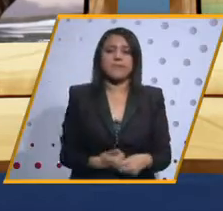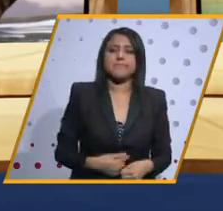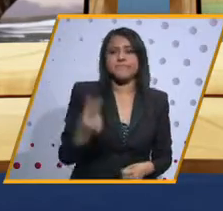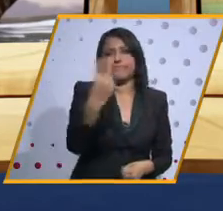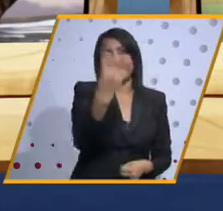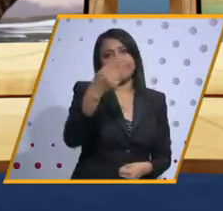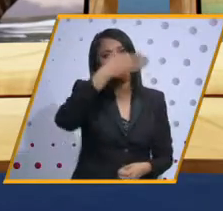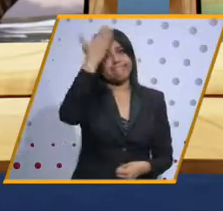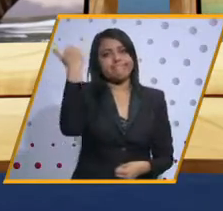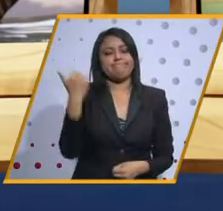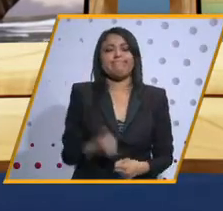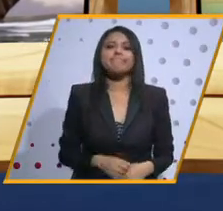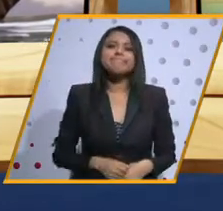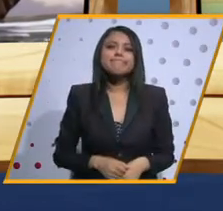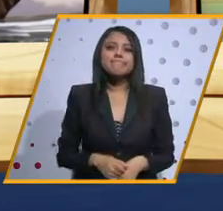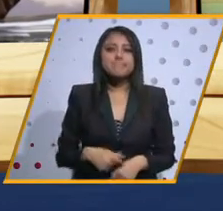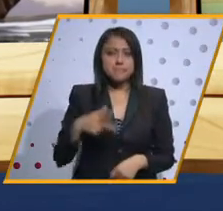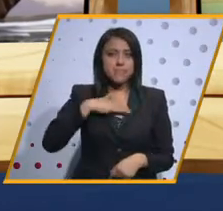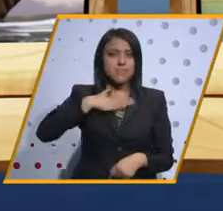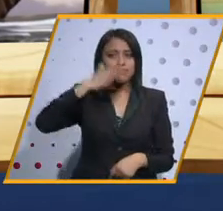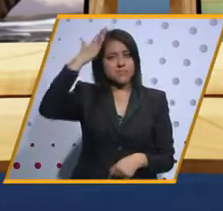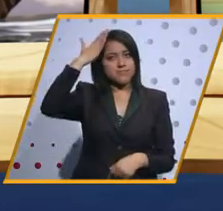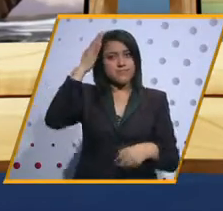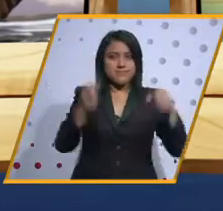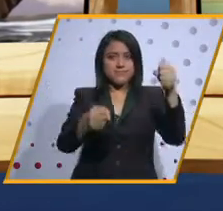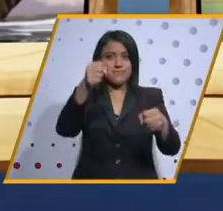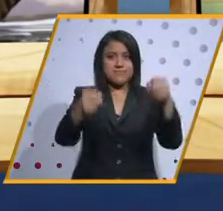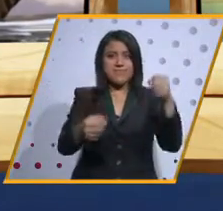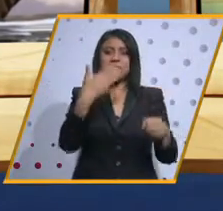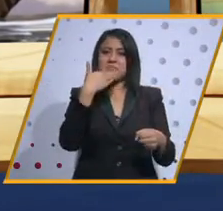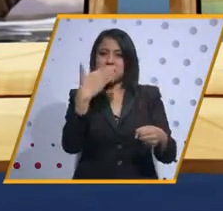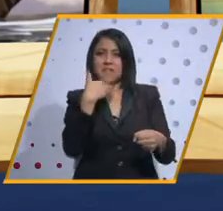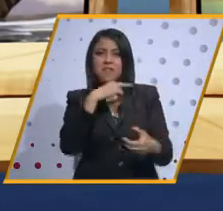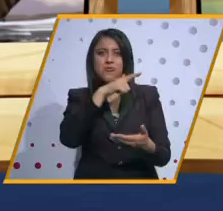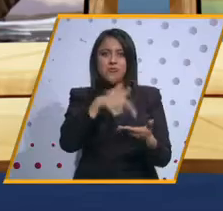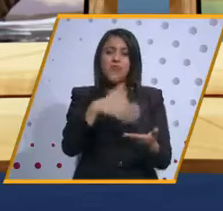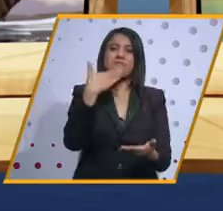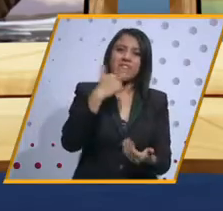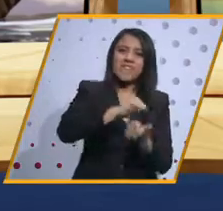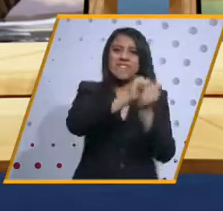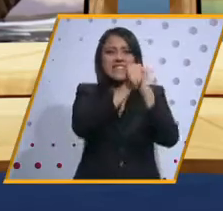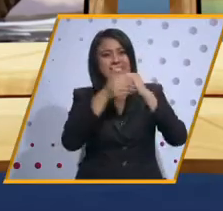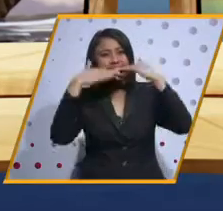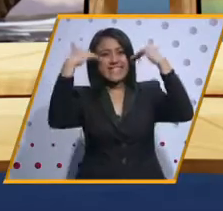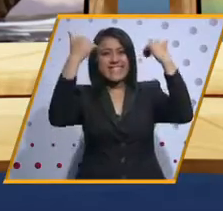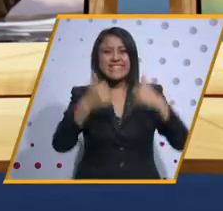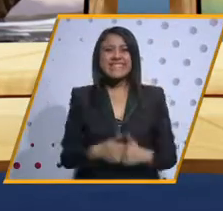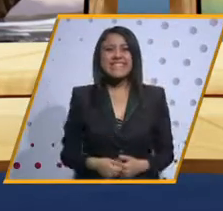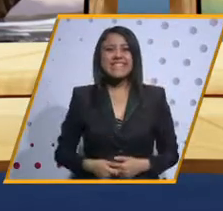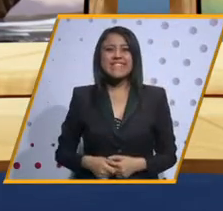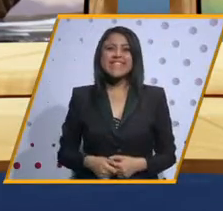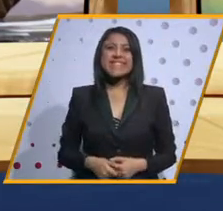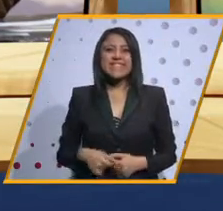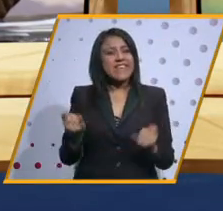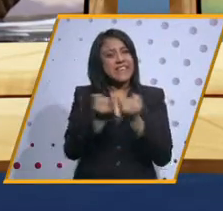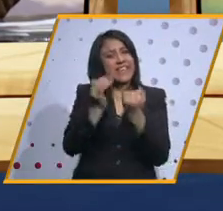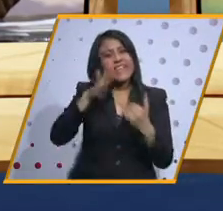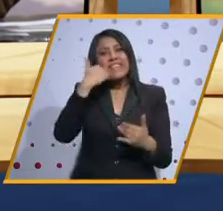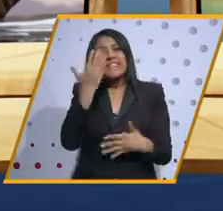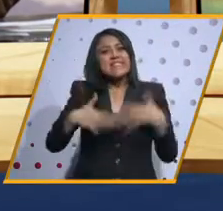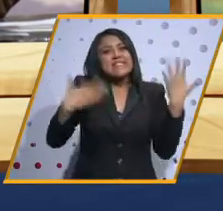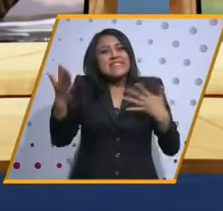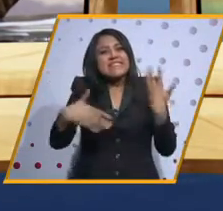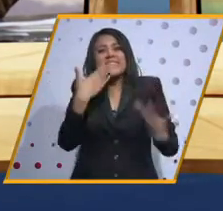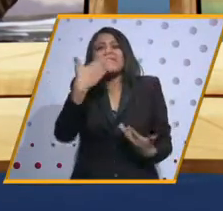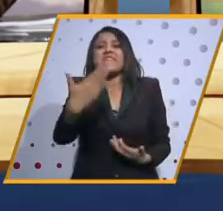a controlar. Voy a ser el capitán por un momento, si gustas, hombre. Lo llevaremos a buen puerto. Vamos al puerto a de las sonrisas. Puerto, por supuesto, pero también nos vamos a divertir mucho con el